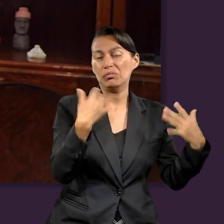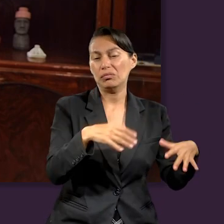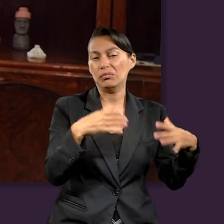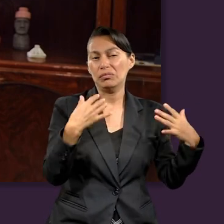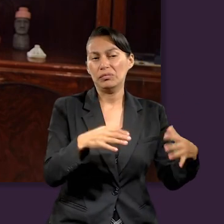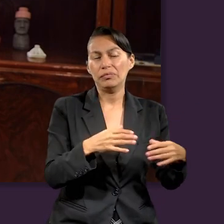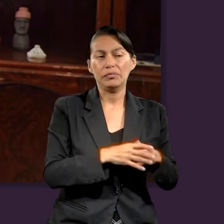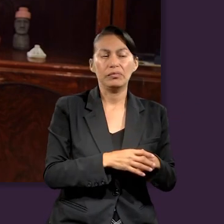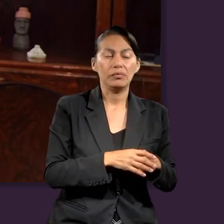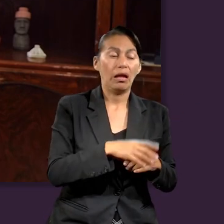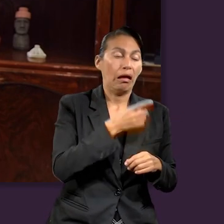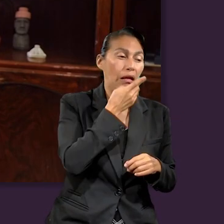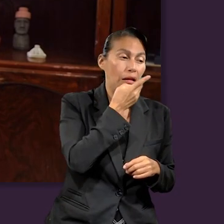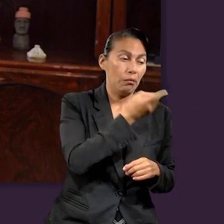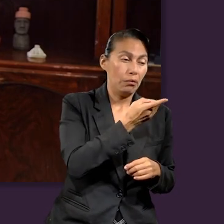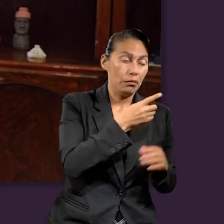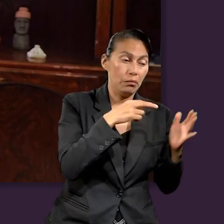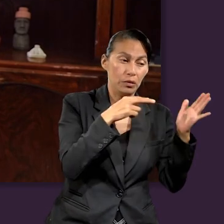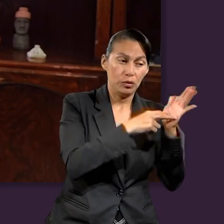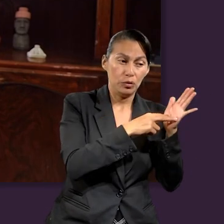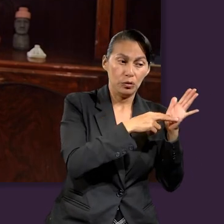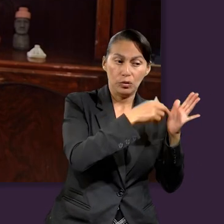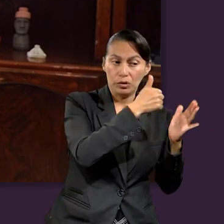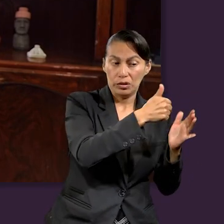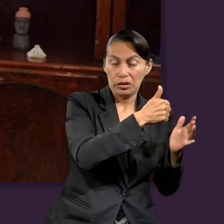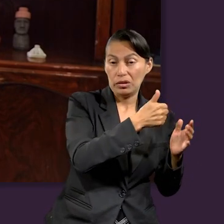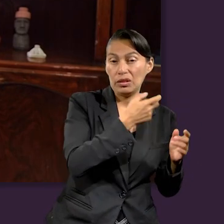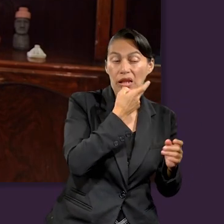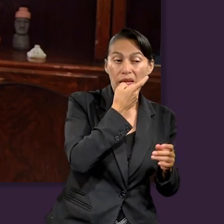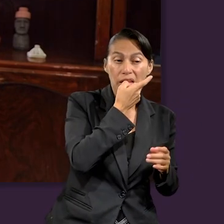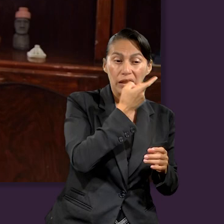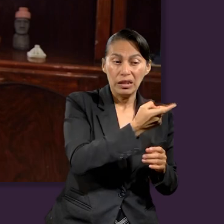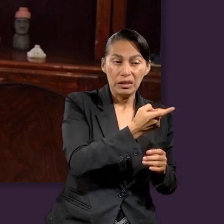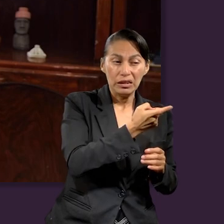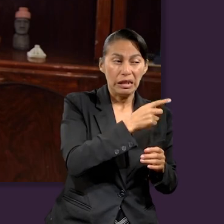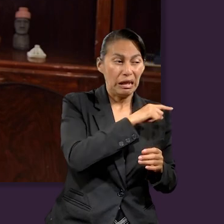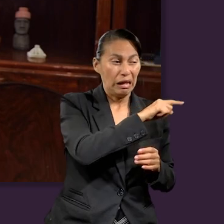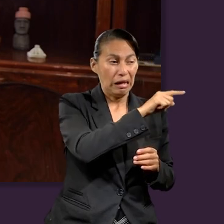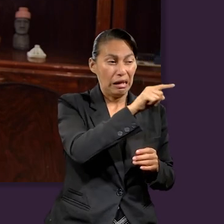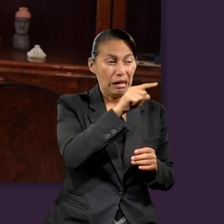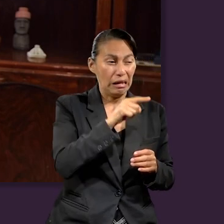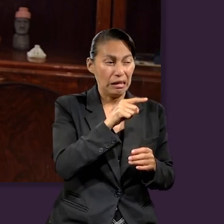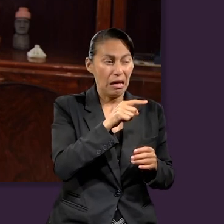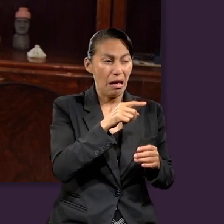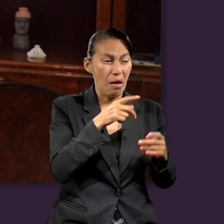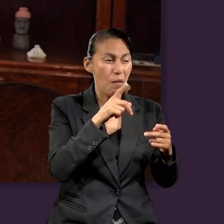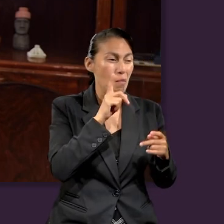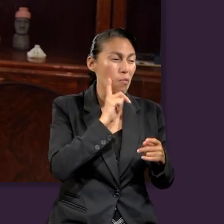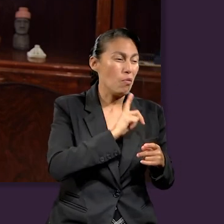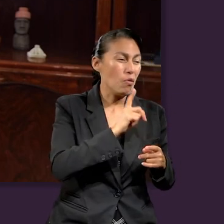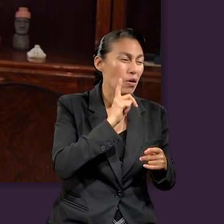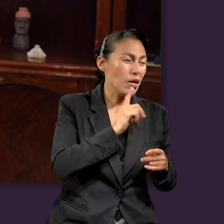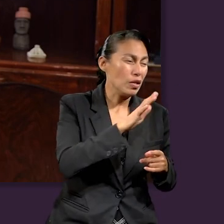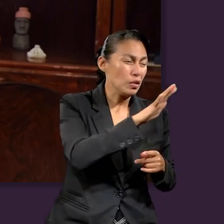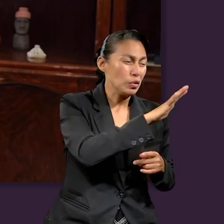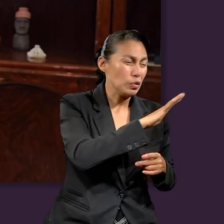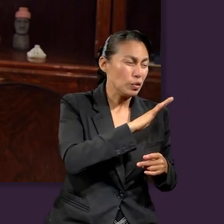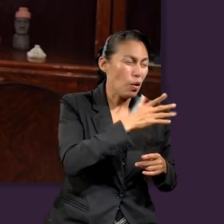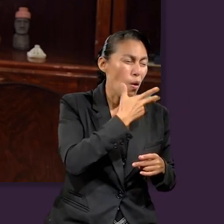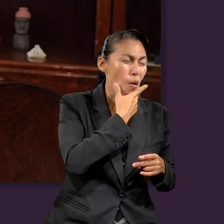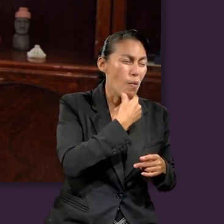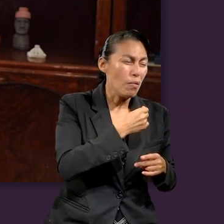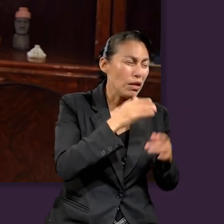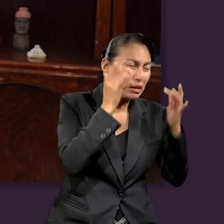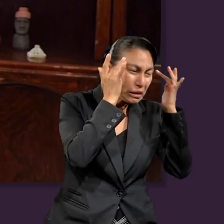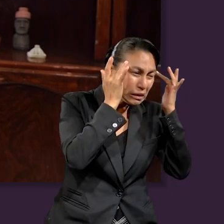abominaciones. Por si fuera poco, incluso dice en el versículo 6 que esta mujer estaba ebria de la sangre de